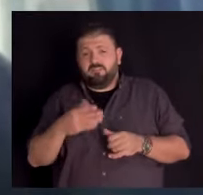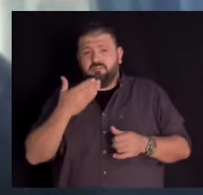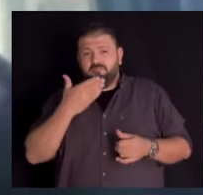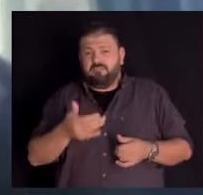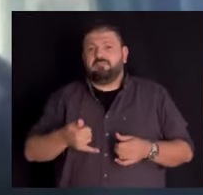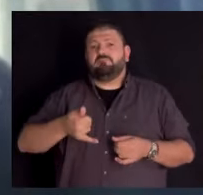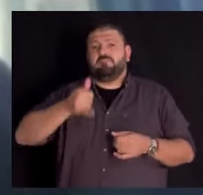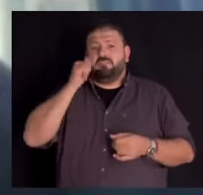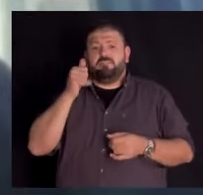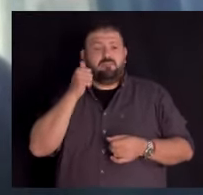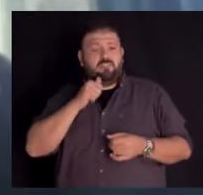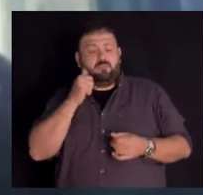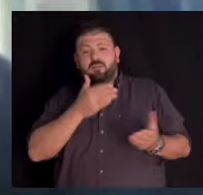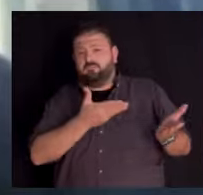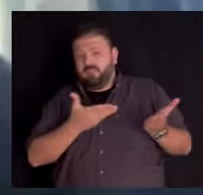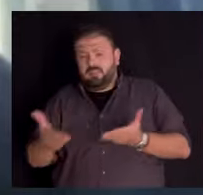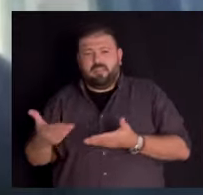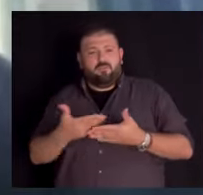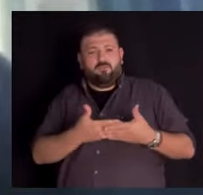bebés recién nacidos,